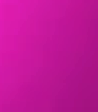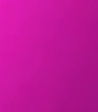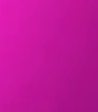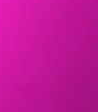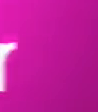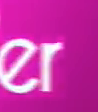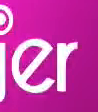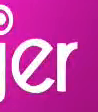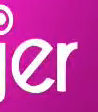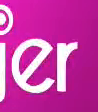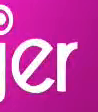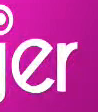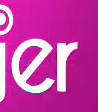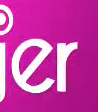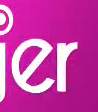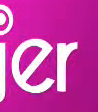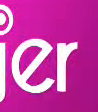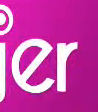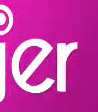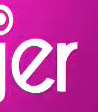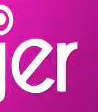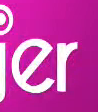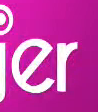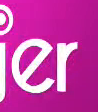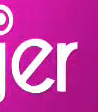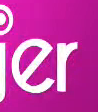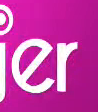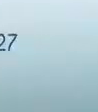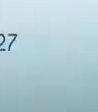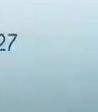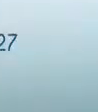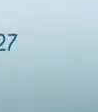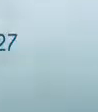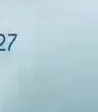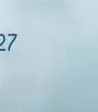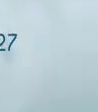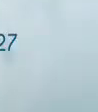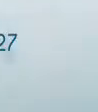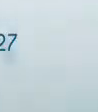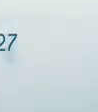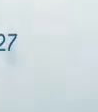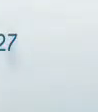todos los domingos a las ocho y media de la mañana por la señal de la televisión legislativa